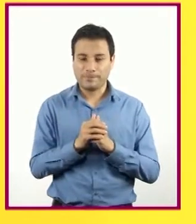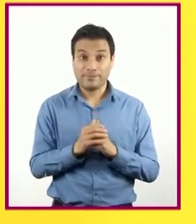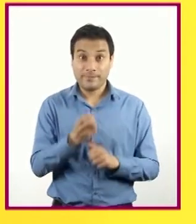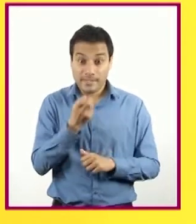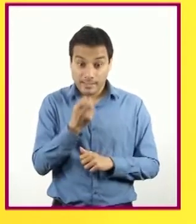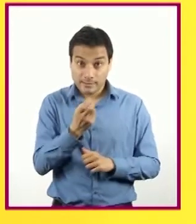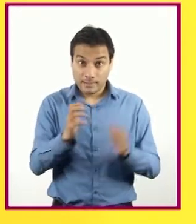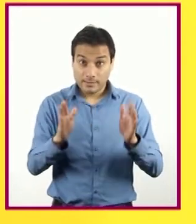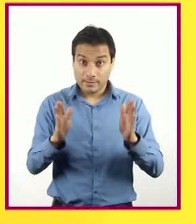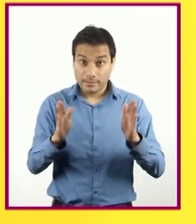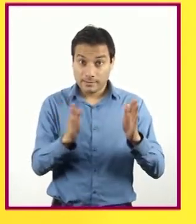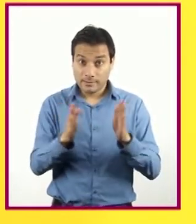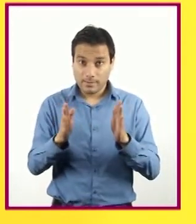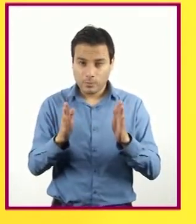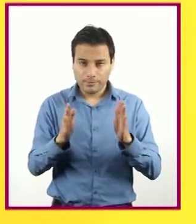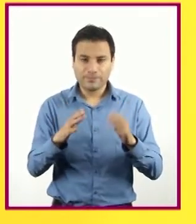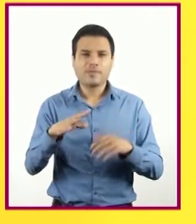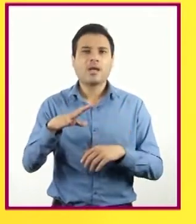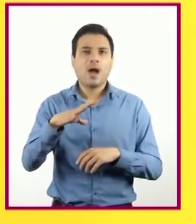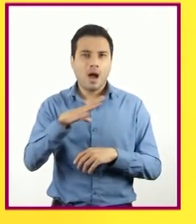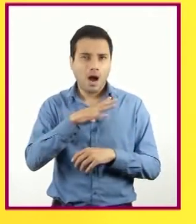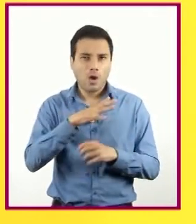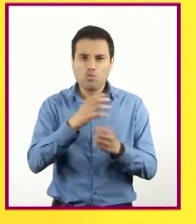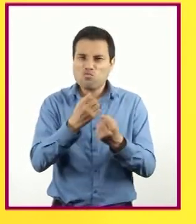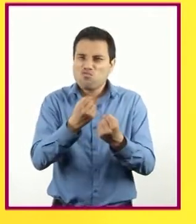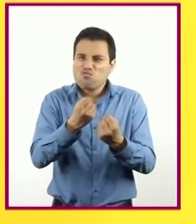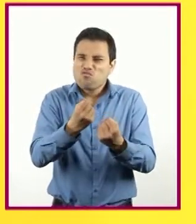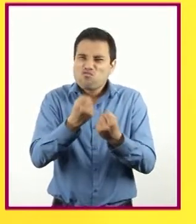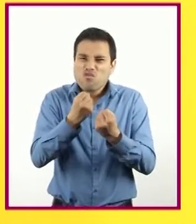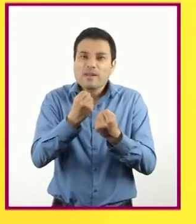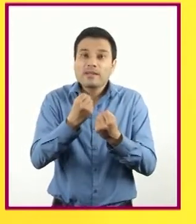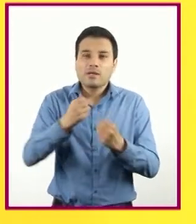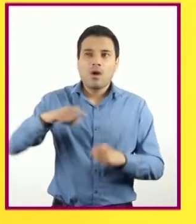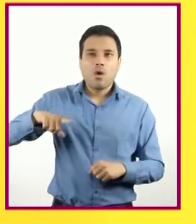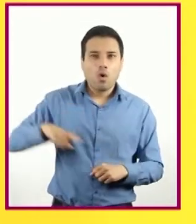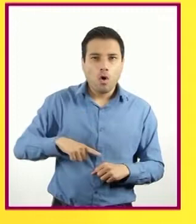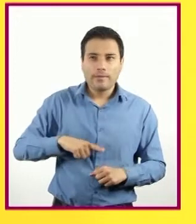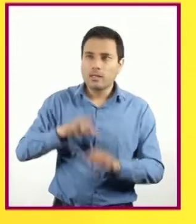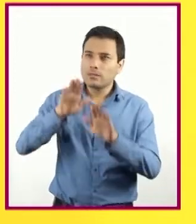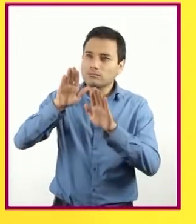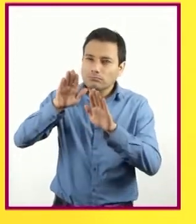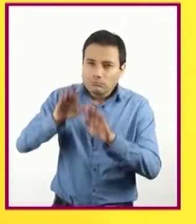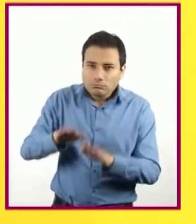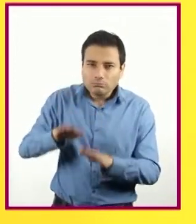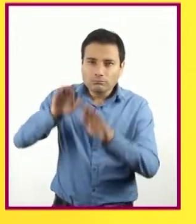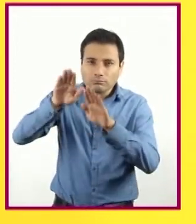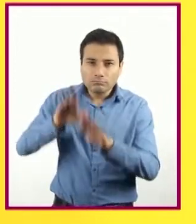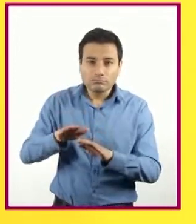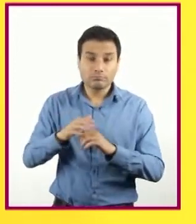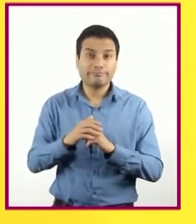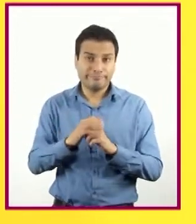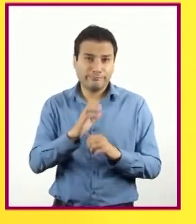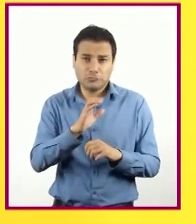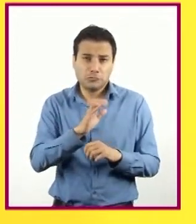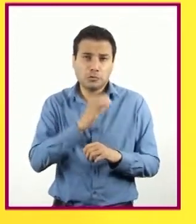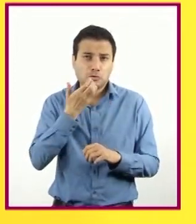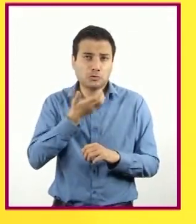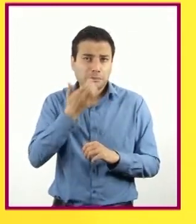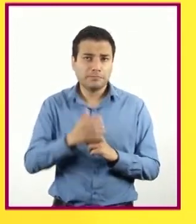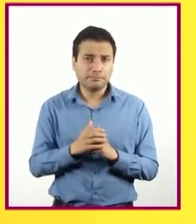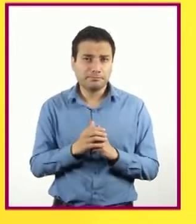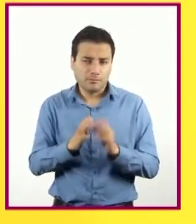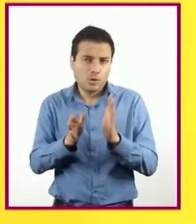este tiempo en donde se dio un fuerte culto a los gobernantes o ajau, por medio de la construcción